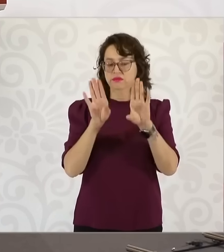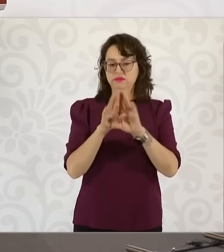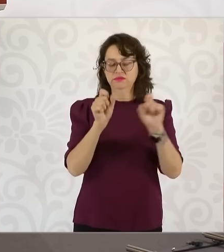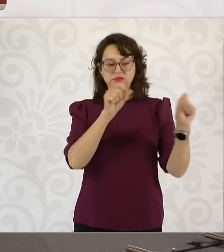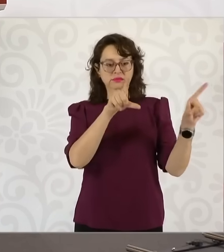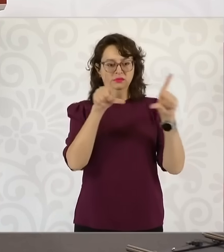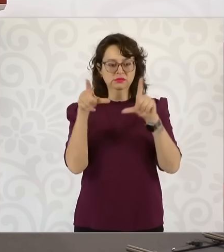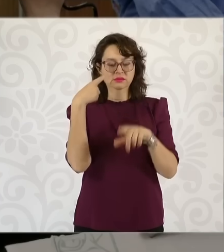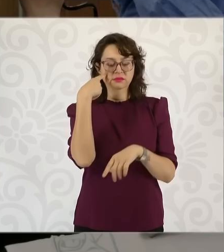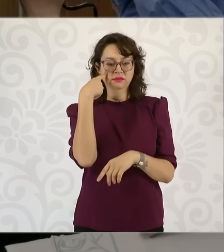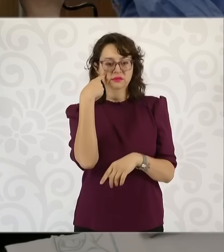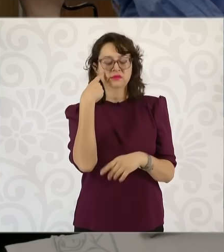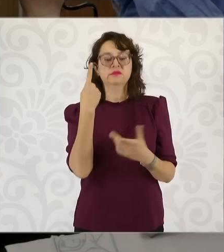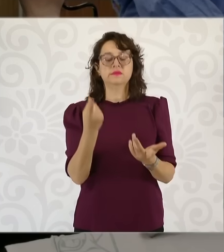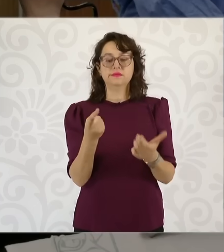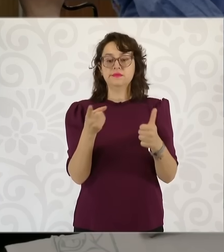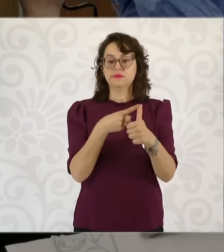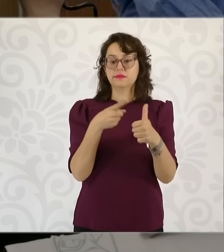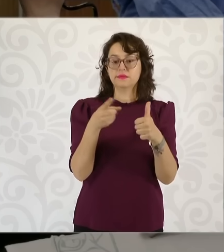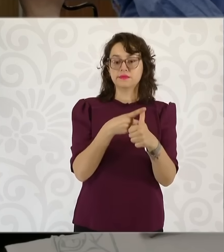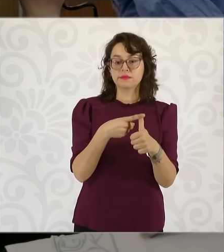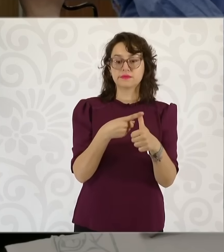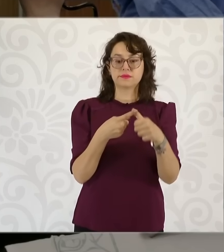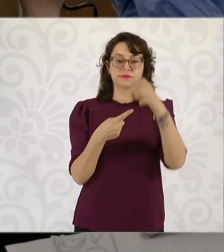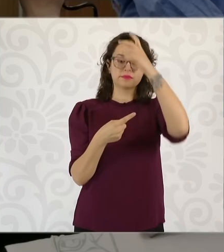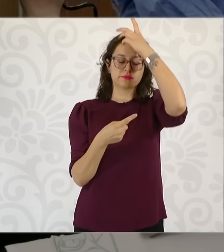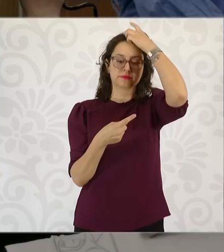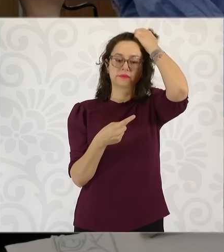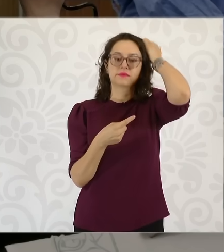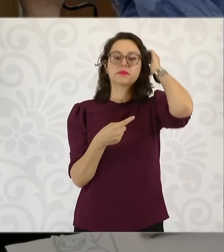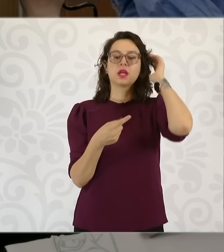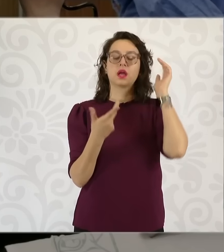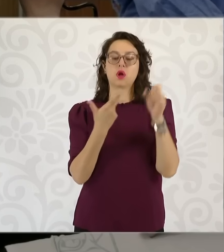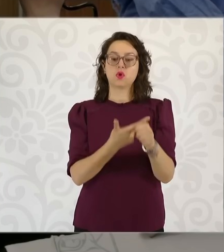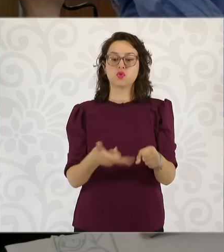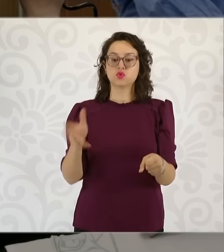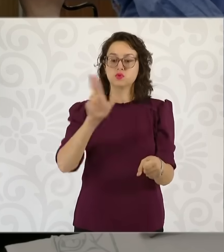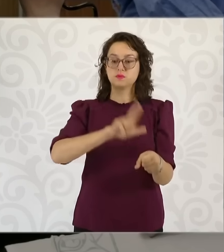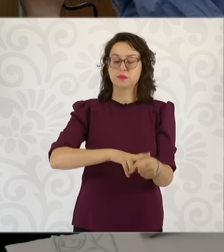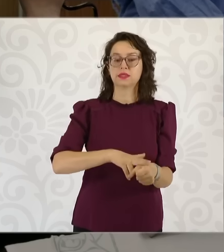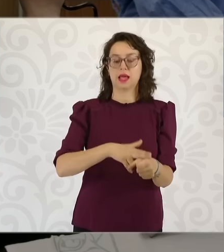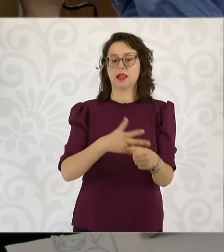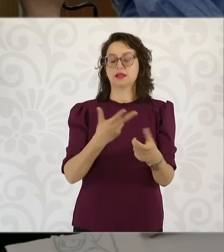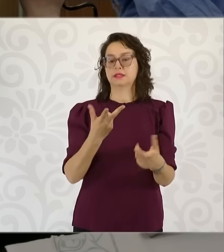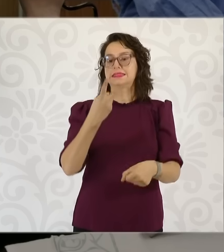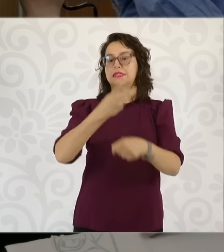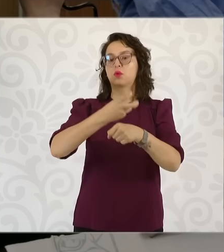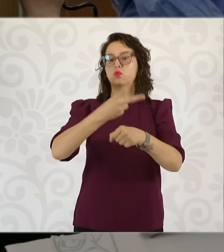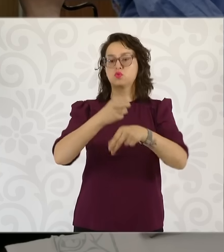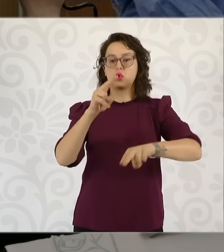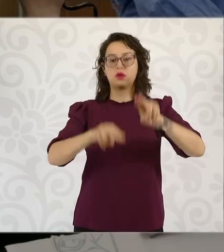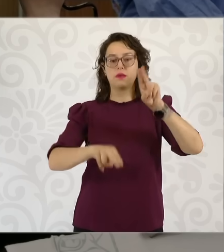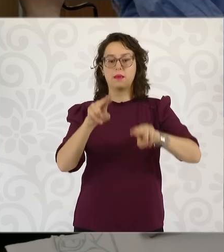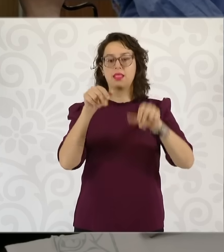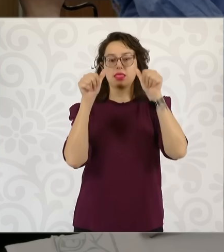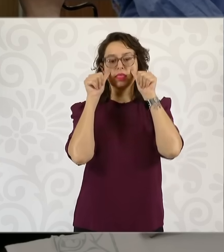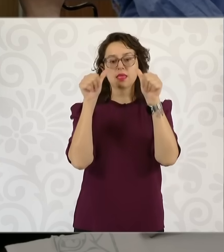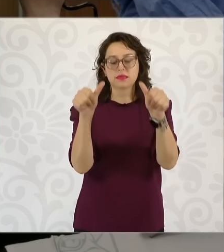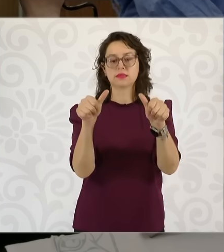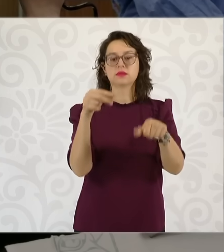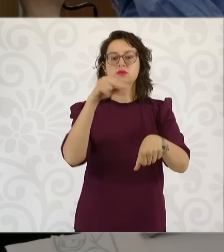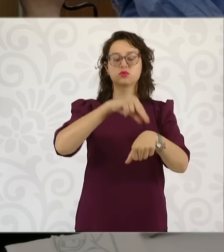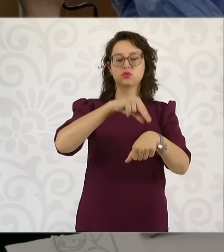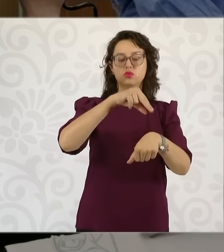de especialidad, estas que se realizan en los hospitales del IMSS, es decir, en el segundo nivel de atención por médicos